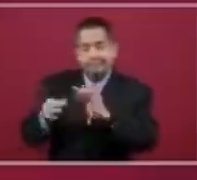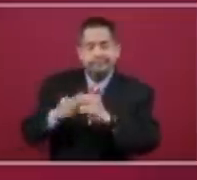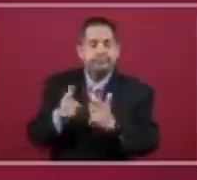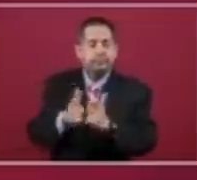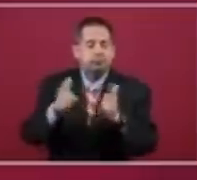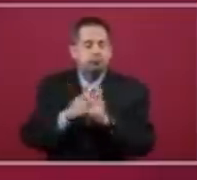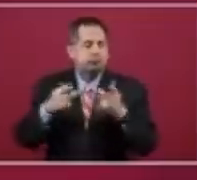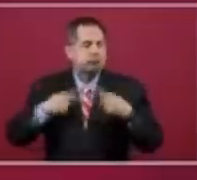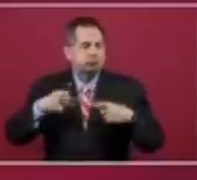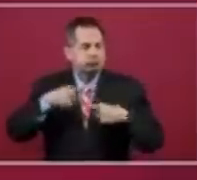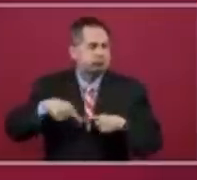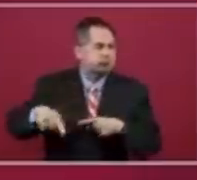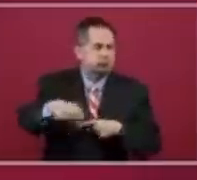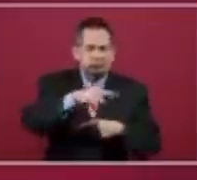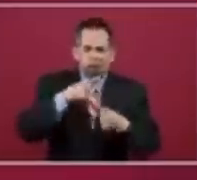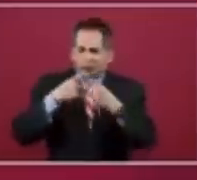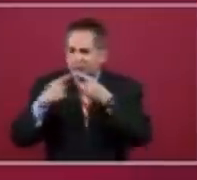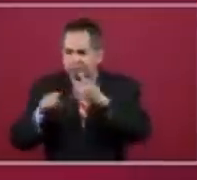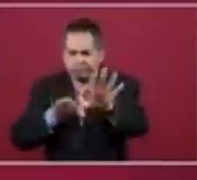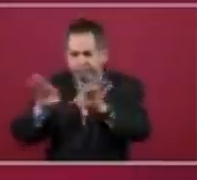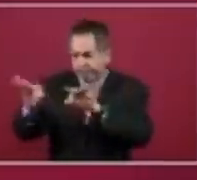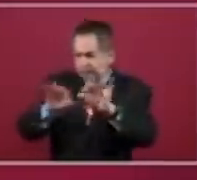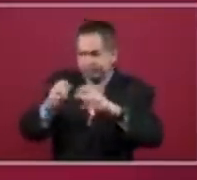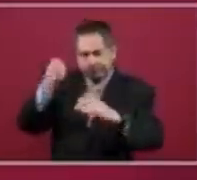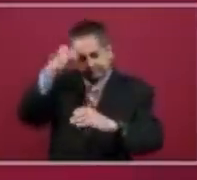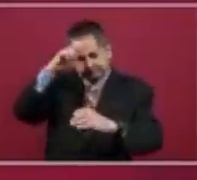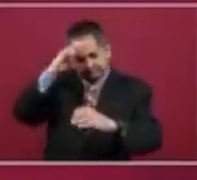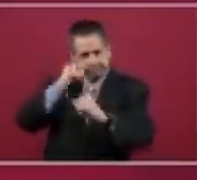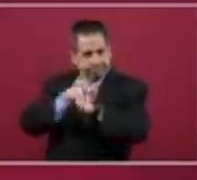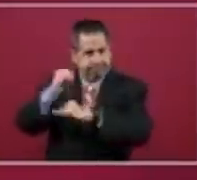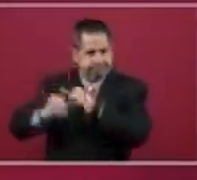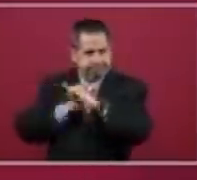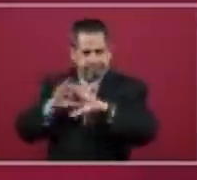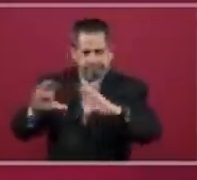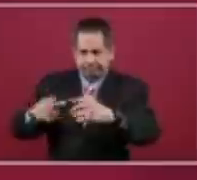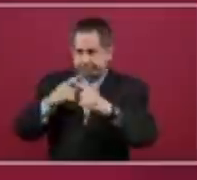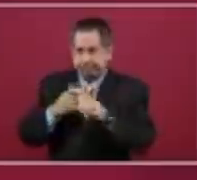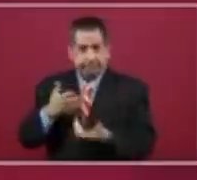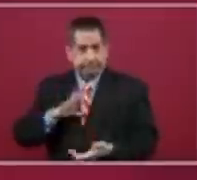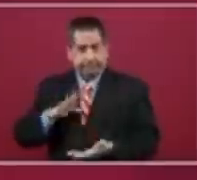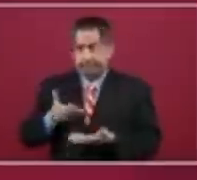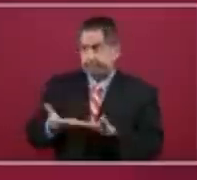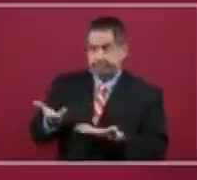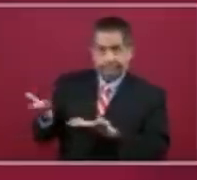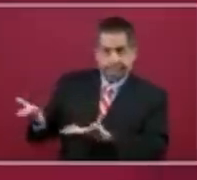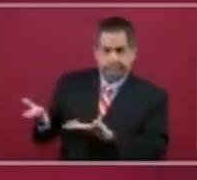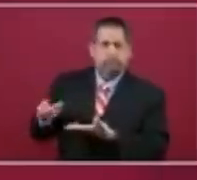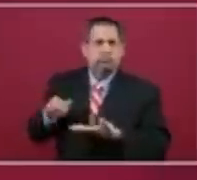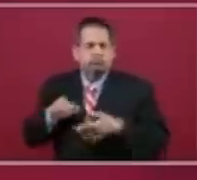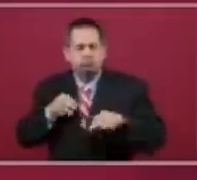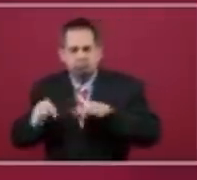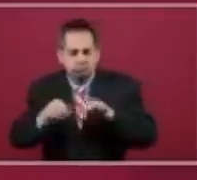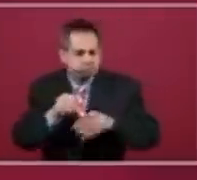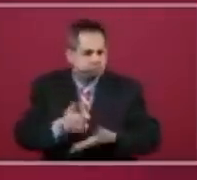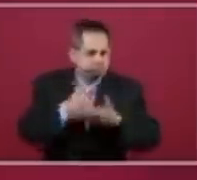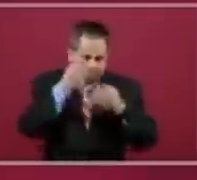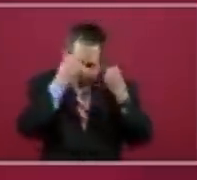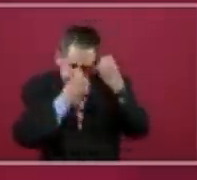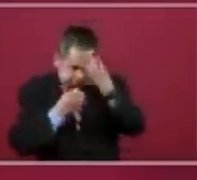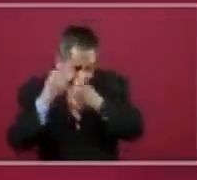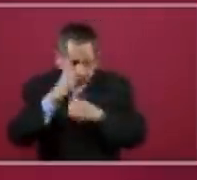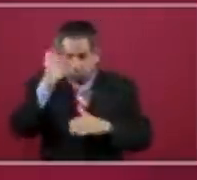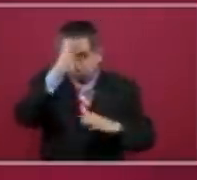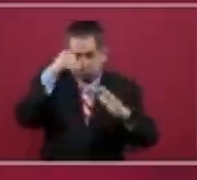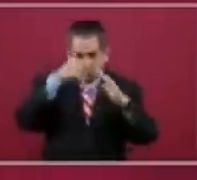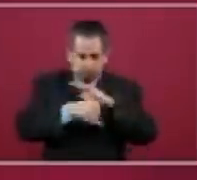de independiente interdisciplinario de expertos internacionales que están aquí presentes, cuyo trabajo de asistencia técnica y